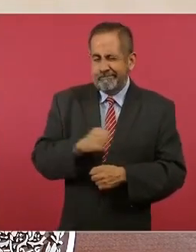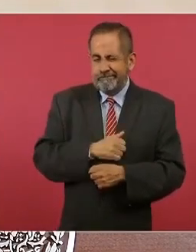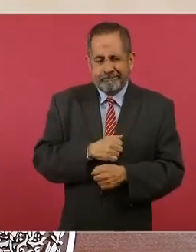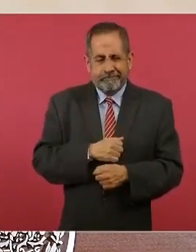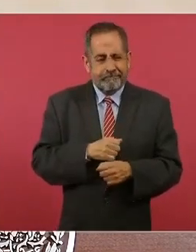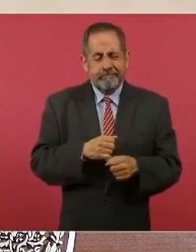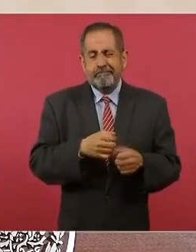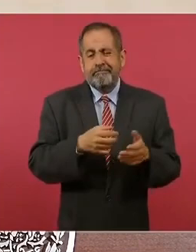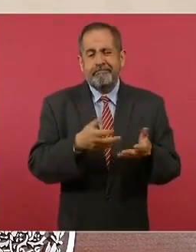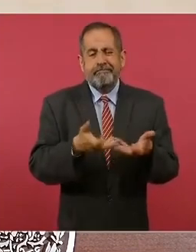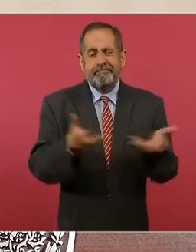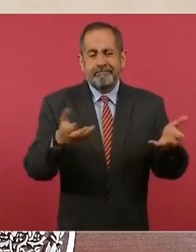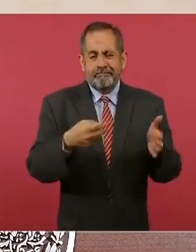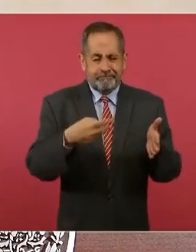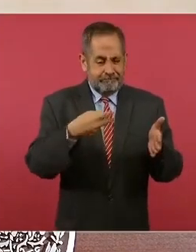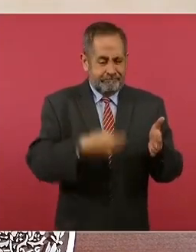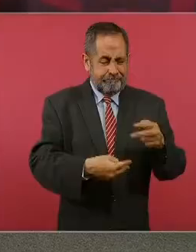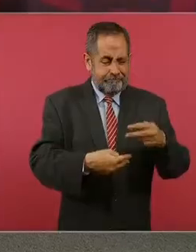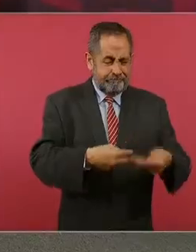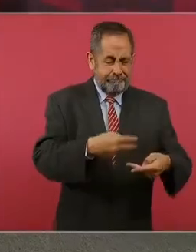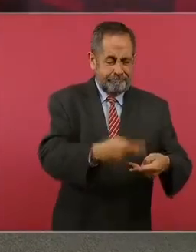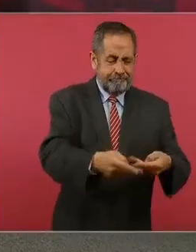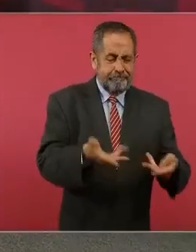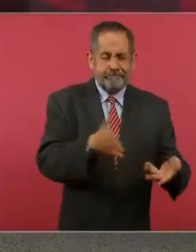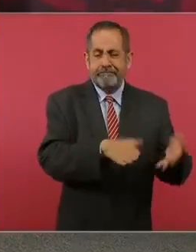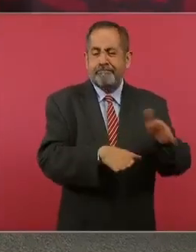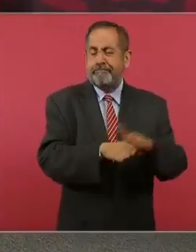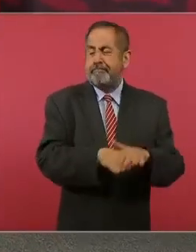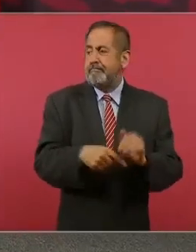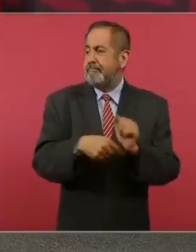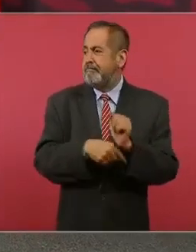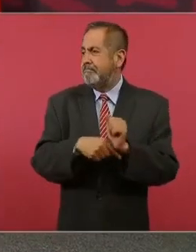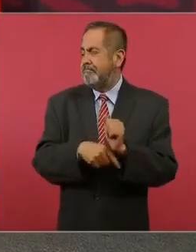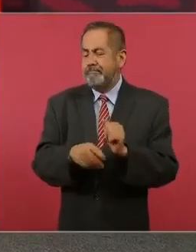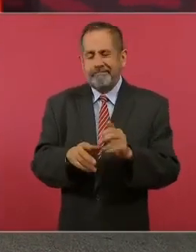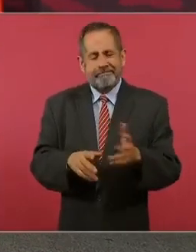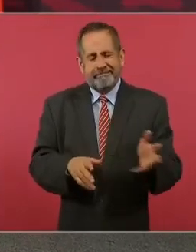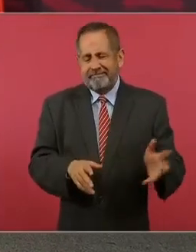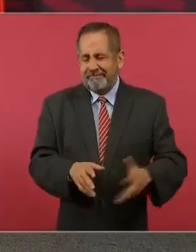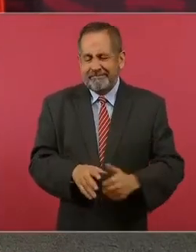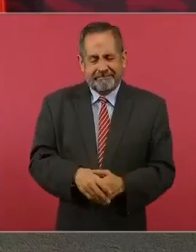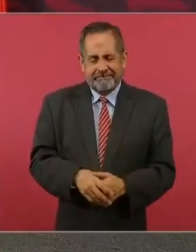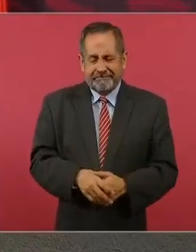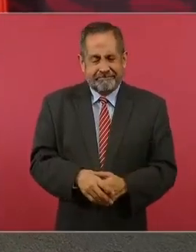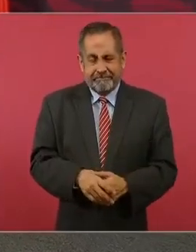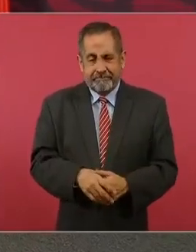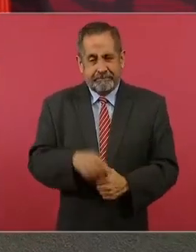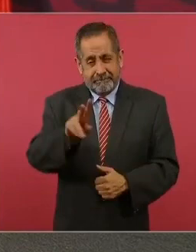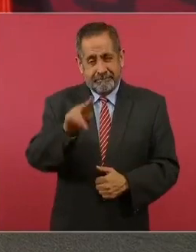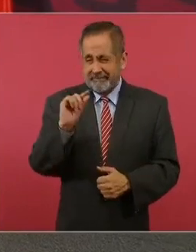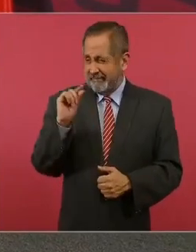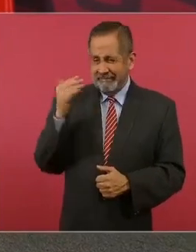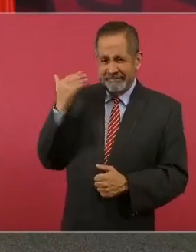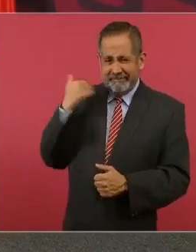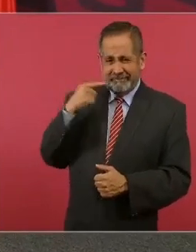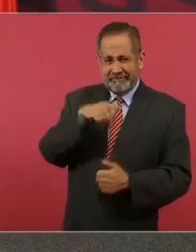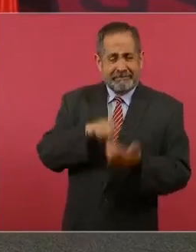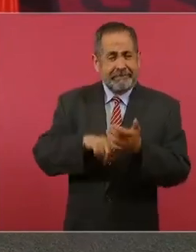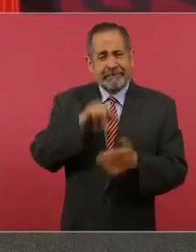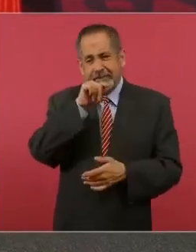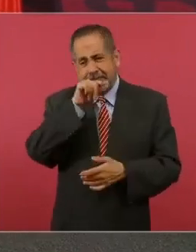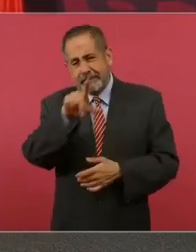fosas clandestinas, esto último que sucedió en